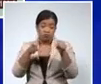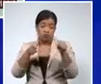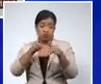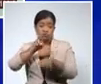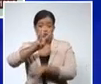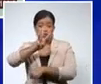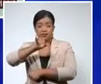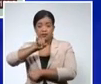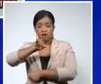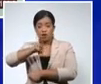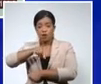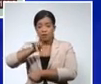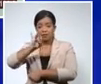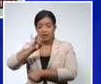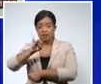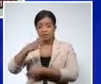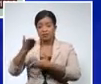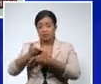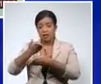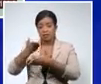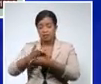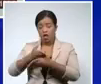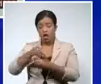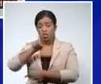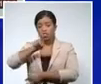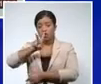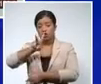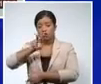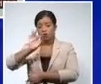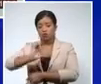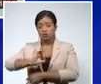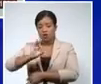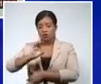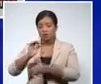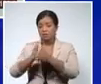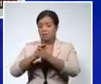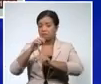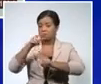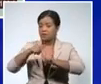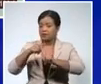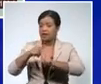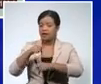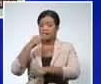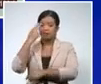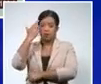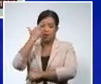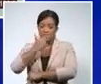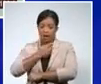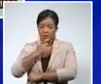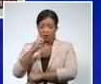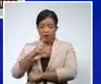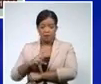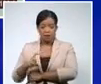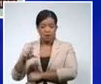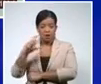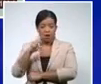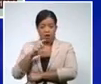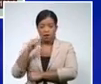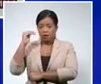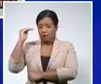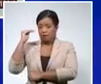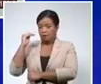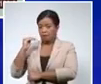36,7%, Santiago con un 12%, después Matanzas, Ciego de Ávila, Camagüey, de todos,